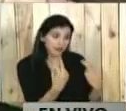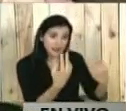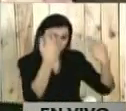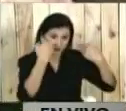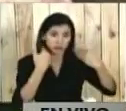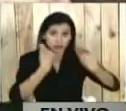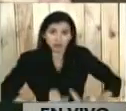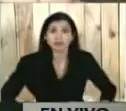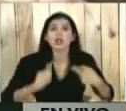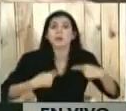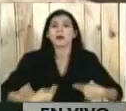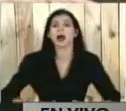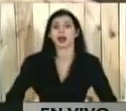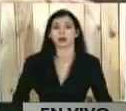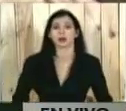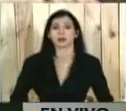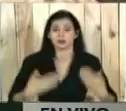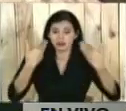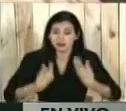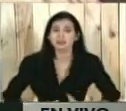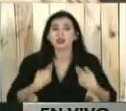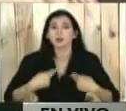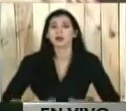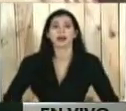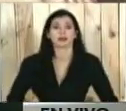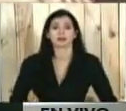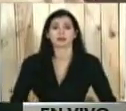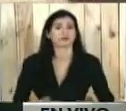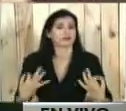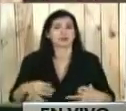humano. Ser humano.